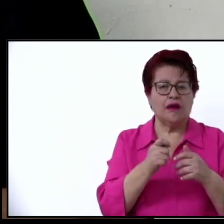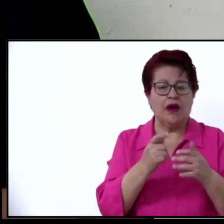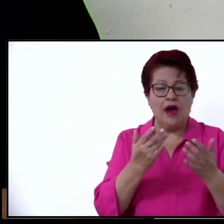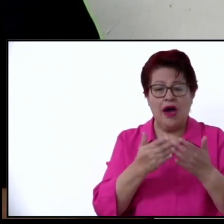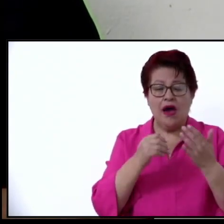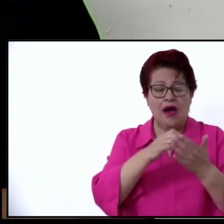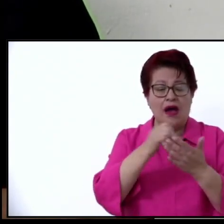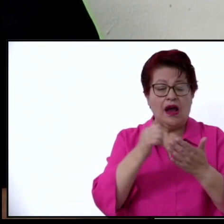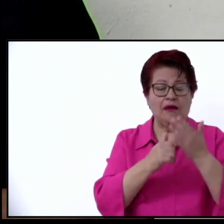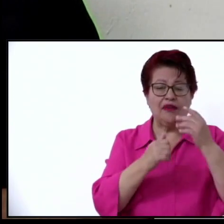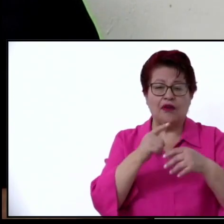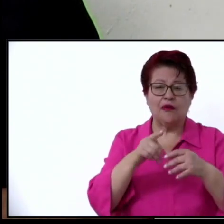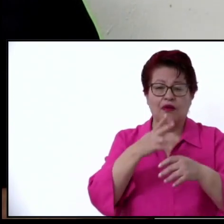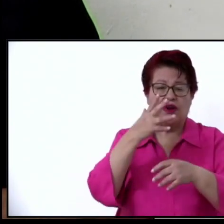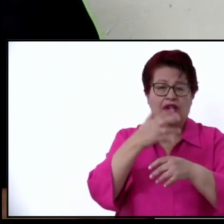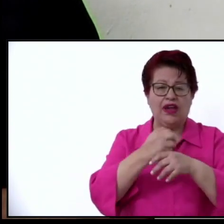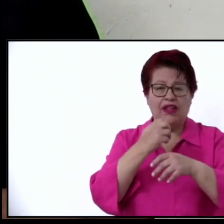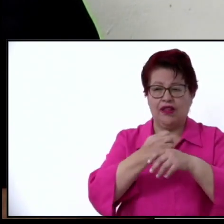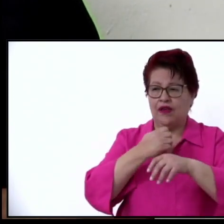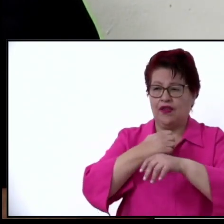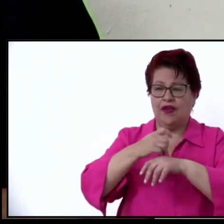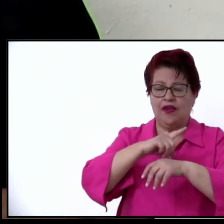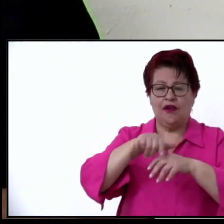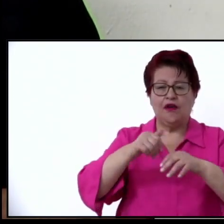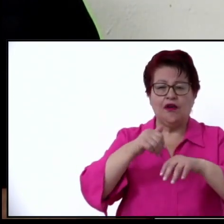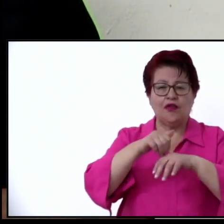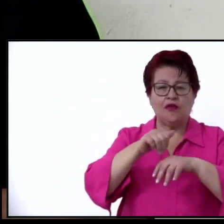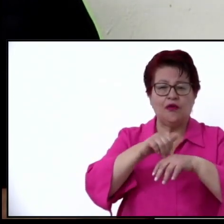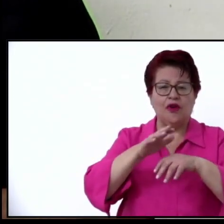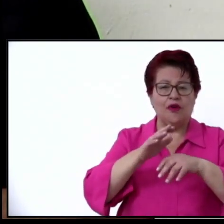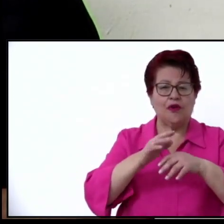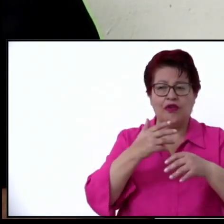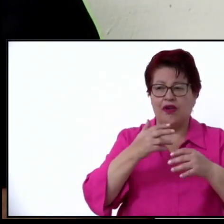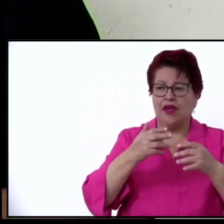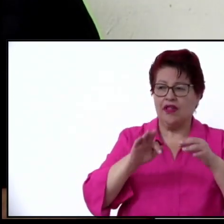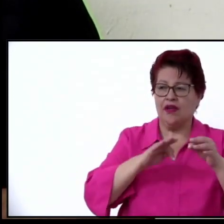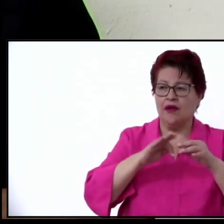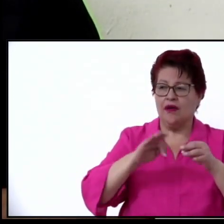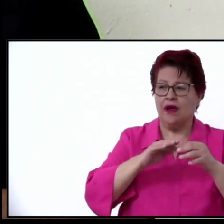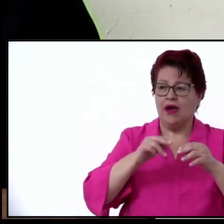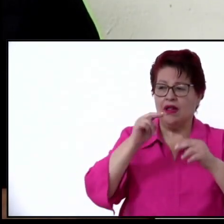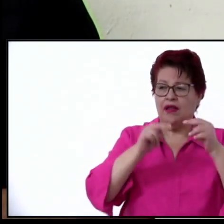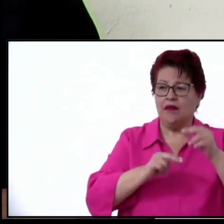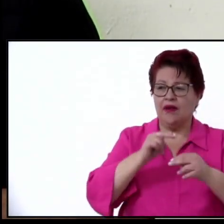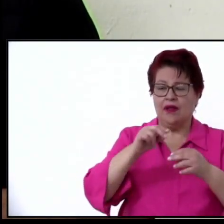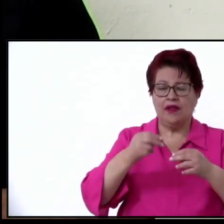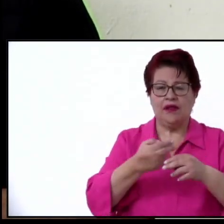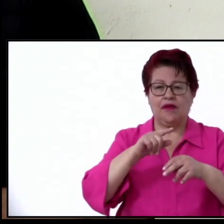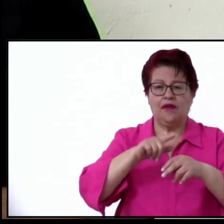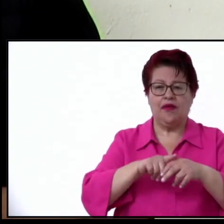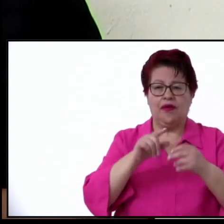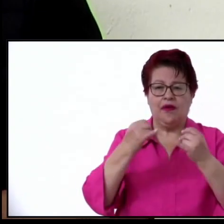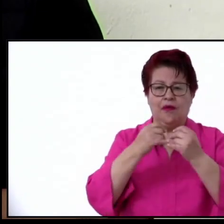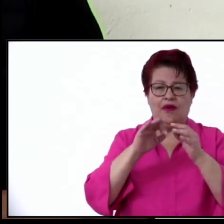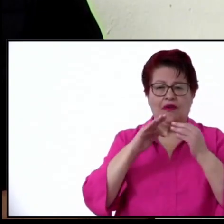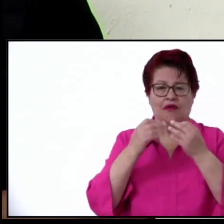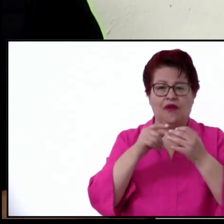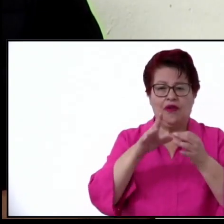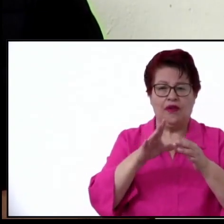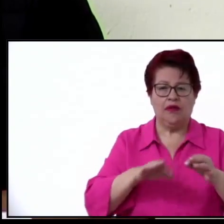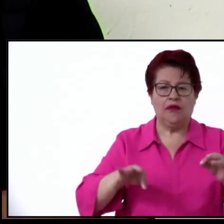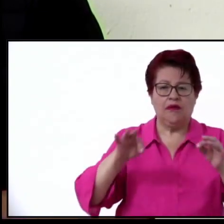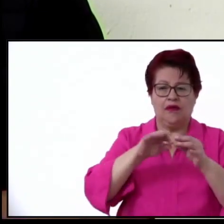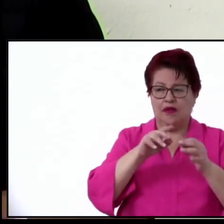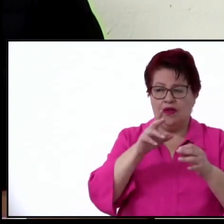a la capital como la quinta entidad con mayor número de generación de empleos a nivel nacional. De igual forma, es